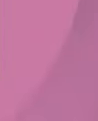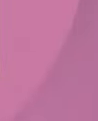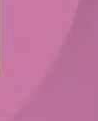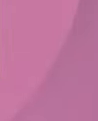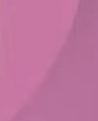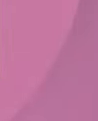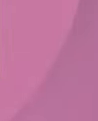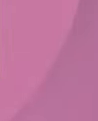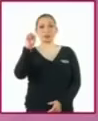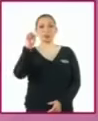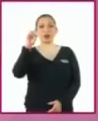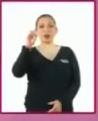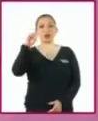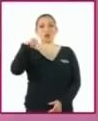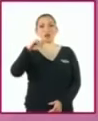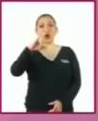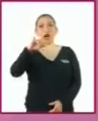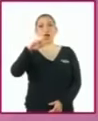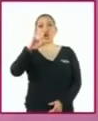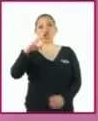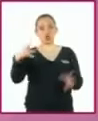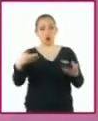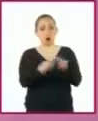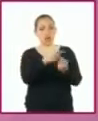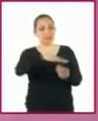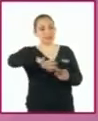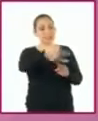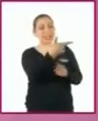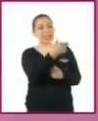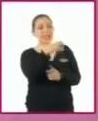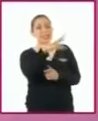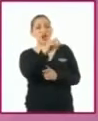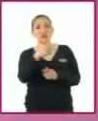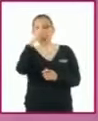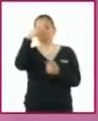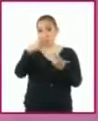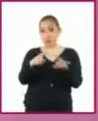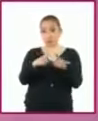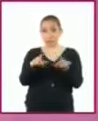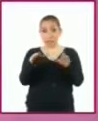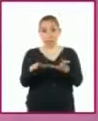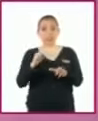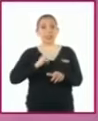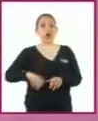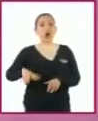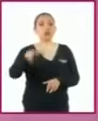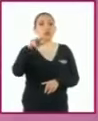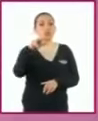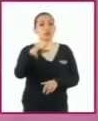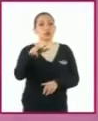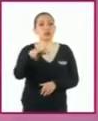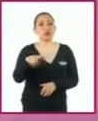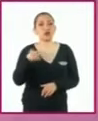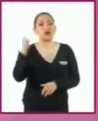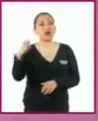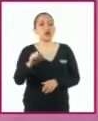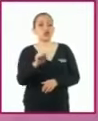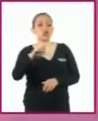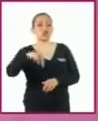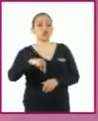El son jarocho forma parte de un conjunto de géneros musicales que en el siglo XVIII fueron llamados sones